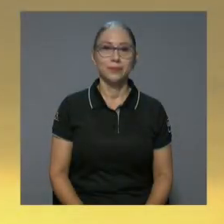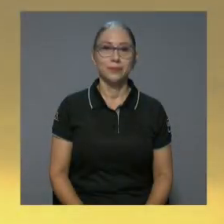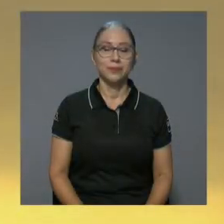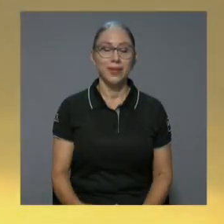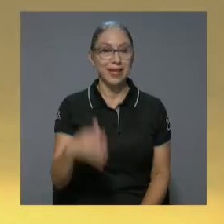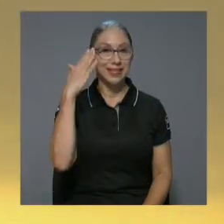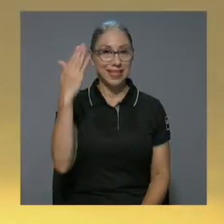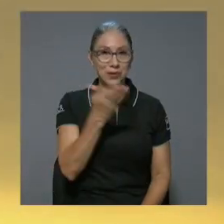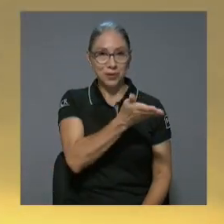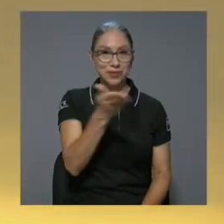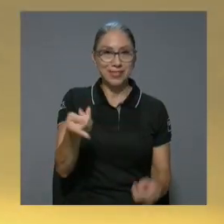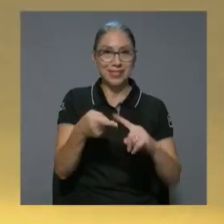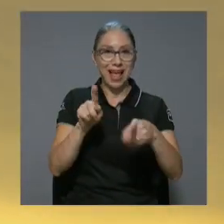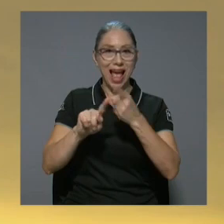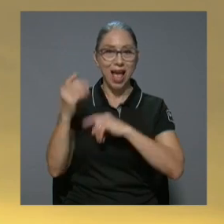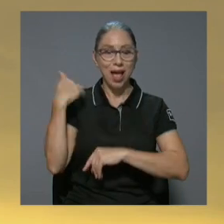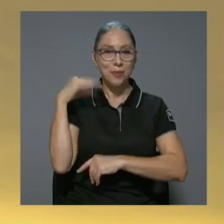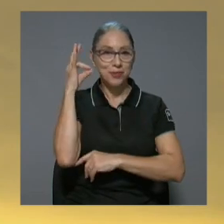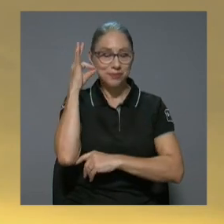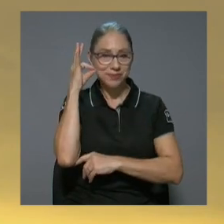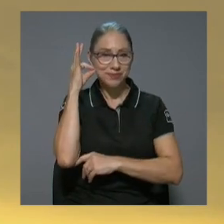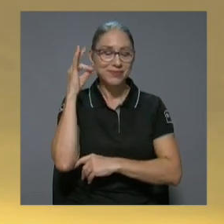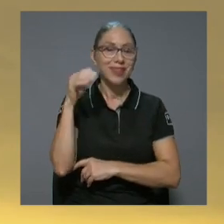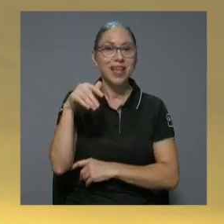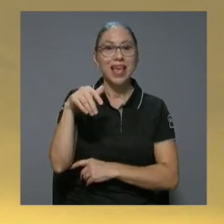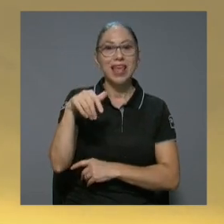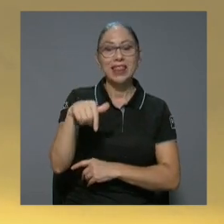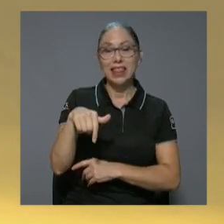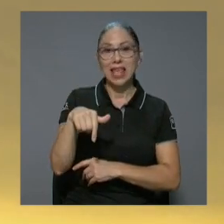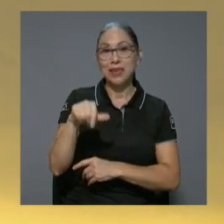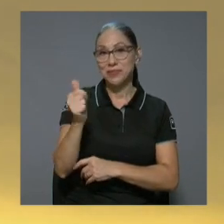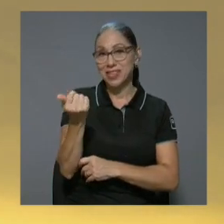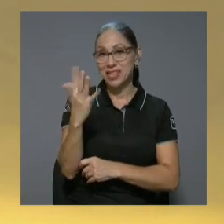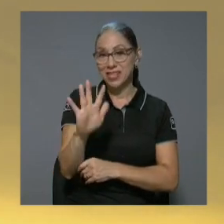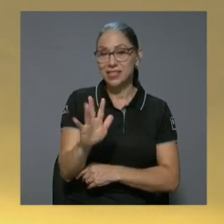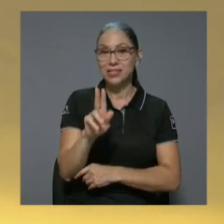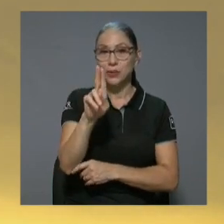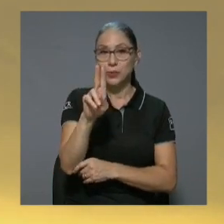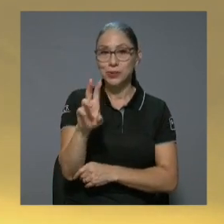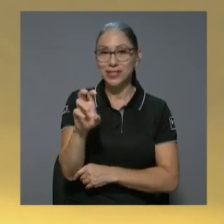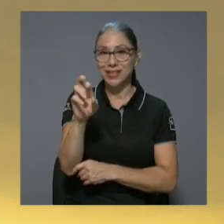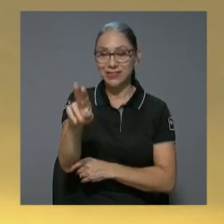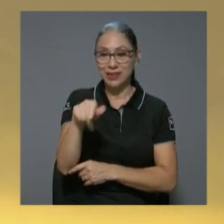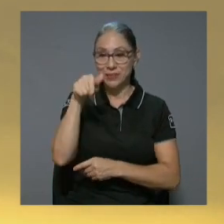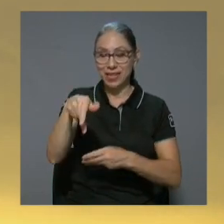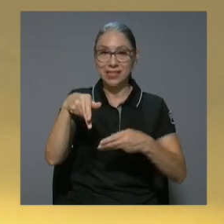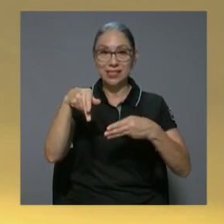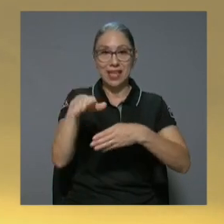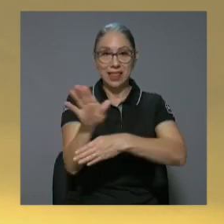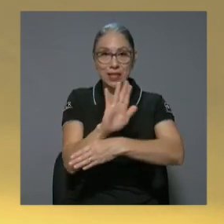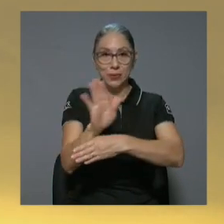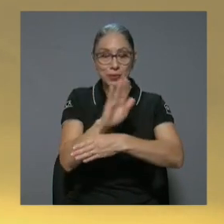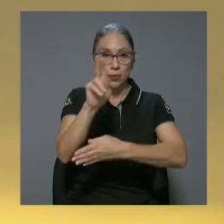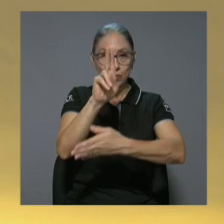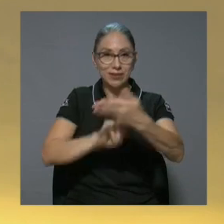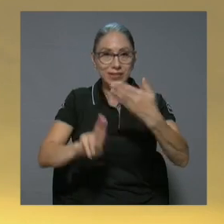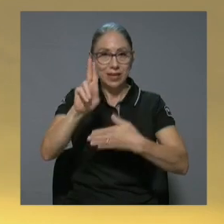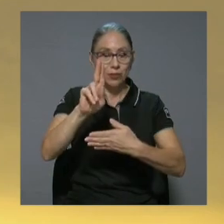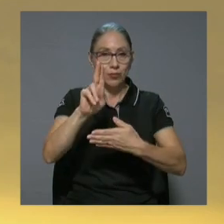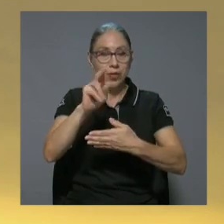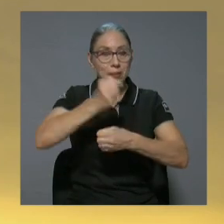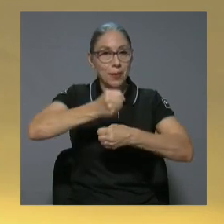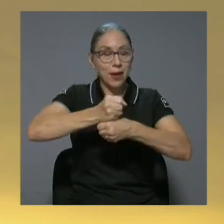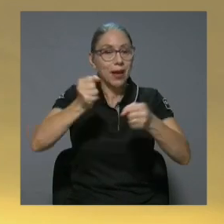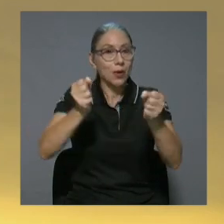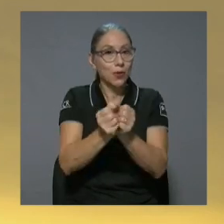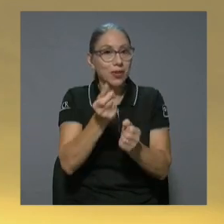Los saludamos, amigas y amigos de 15 UCR, este medio televisivo universitario que se paga con